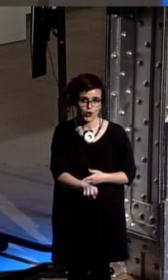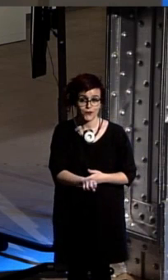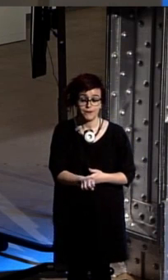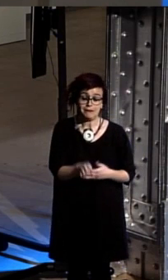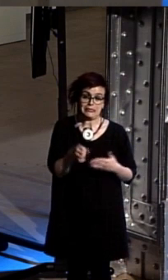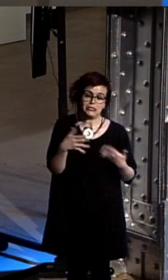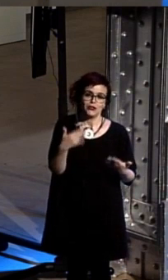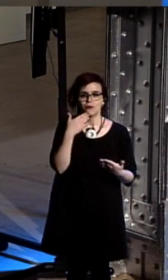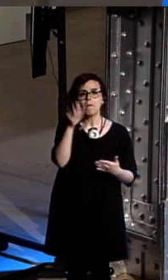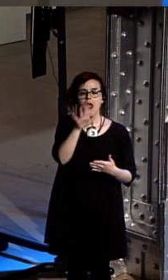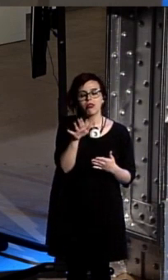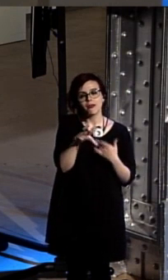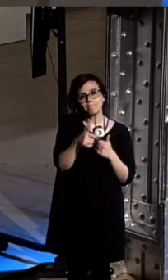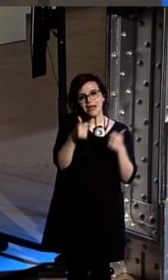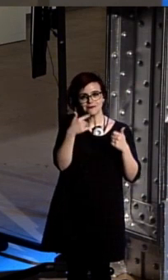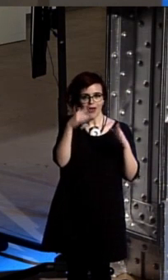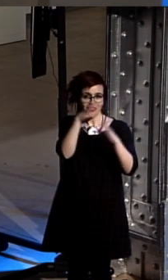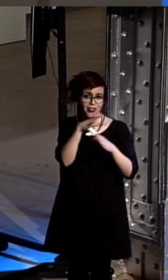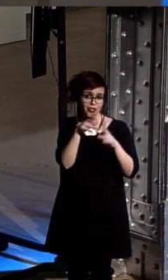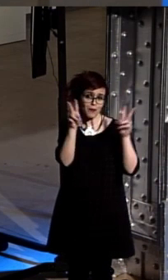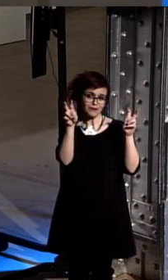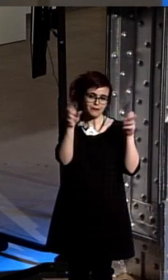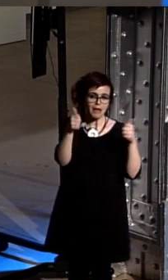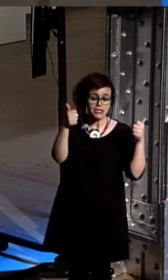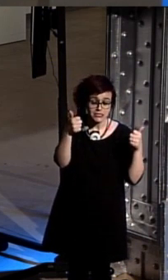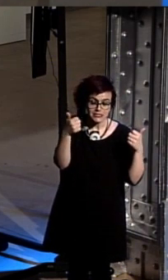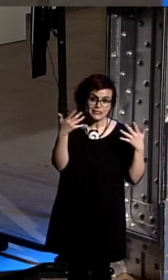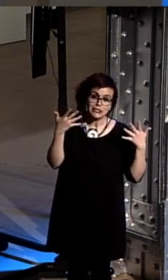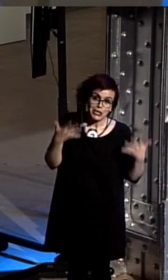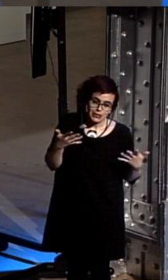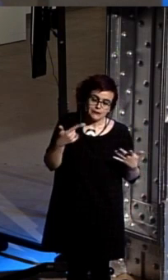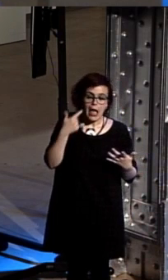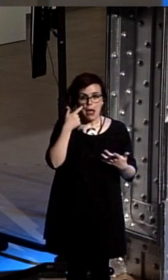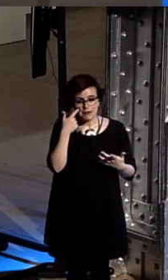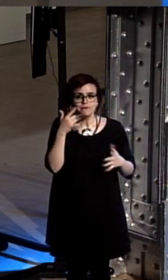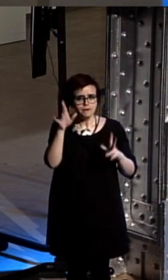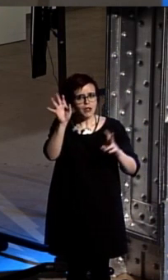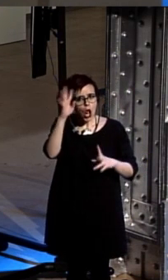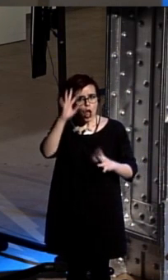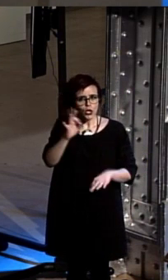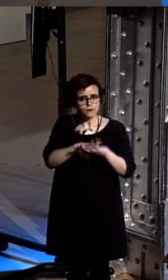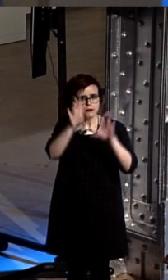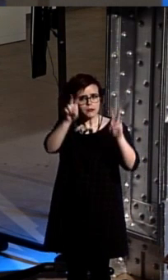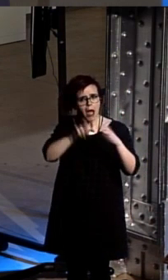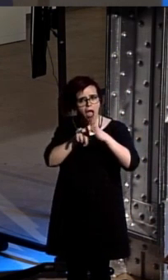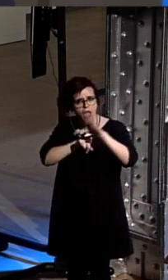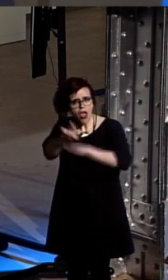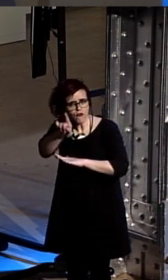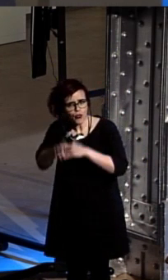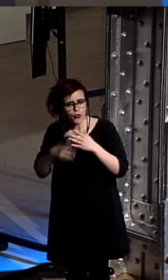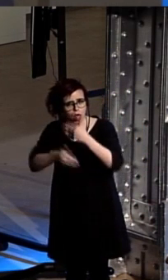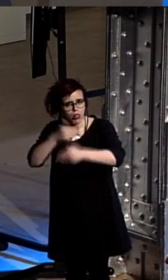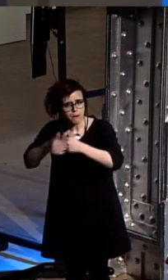creo que por darles algo de crédito habría que decir que sí, ha evolucionado bastante